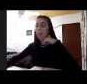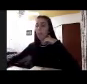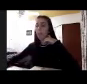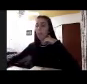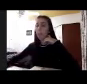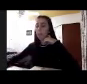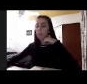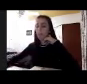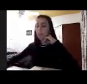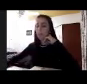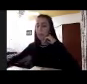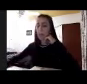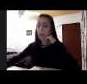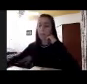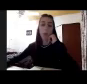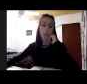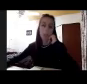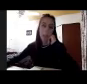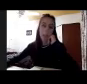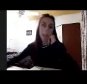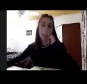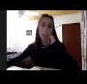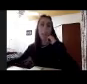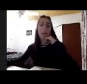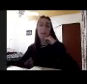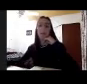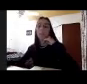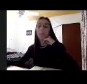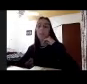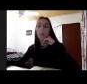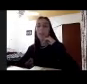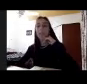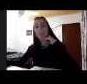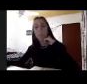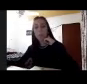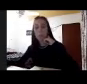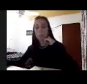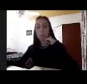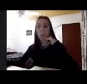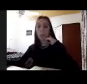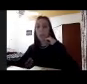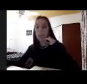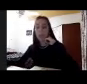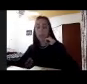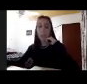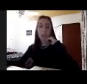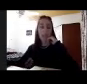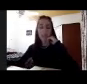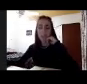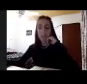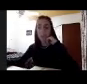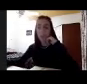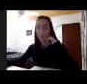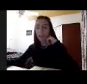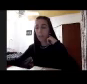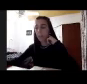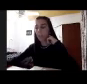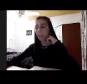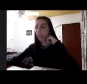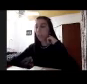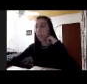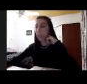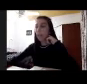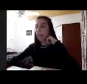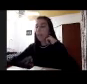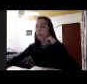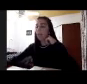Después lo que implica pensar en la célula de vivienda, qué hacemos nosotros en la vivienda, qué actividades se desarrollan y qué